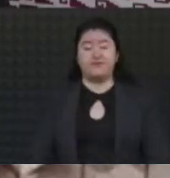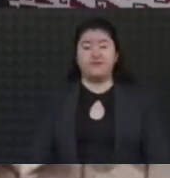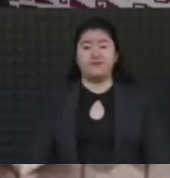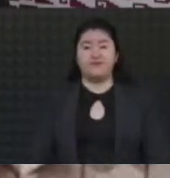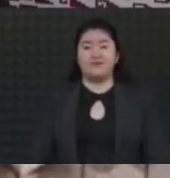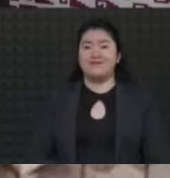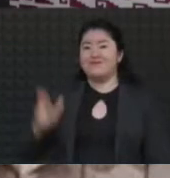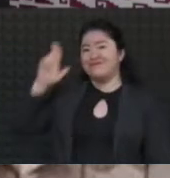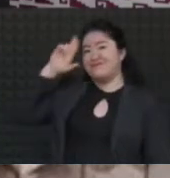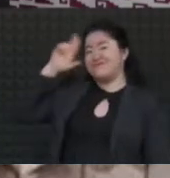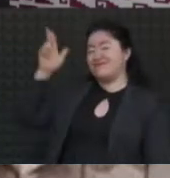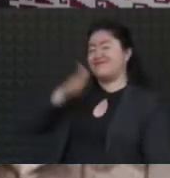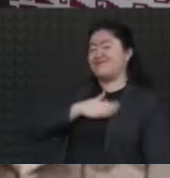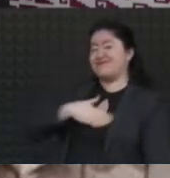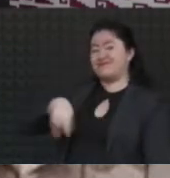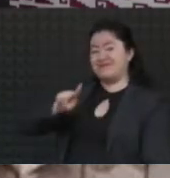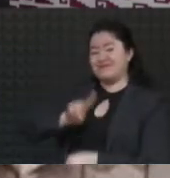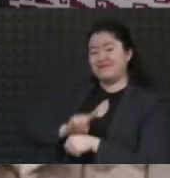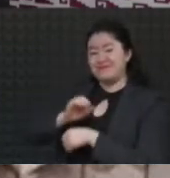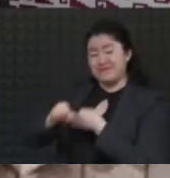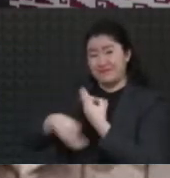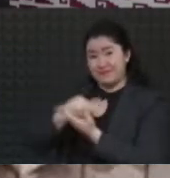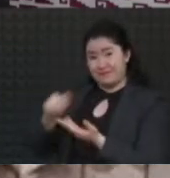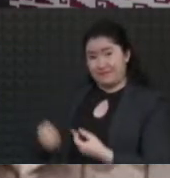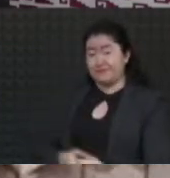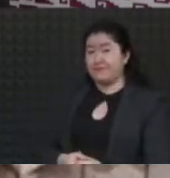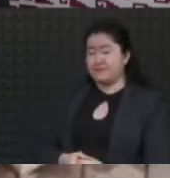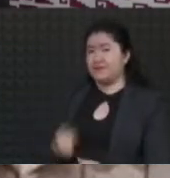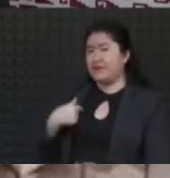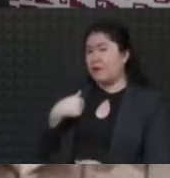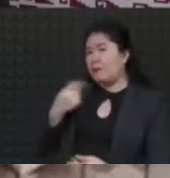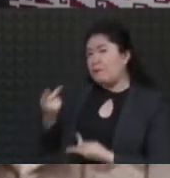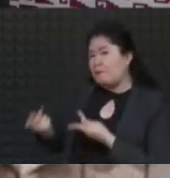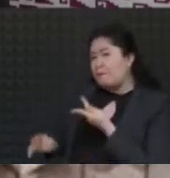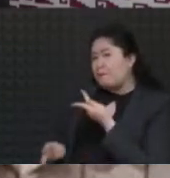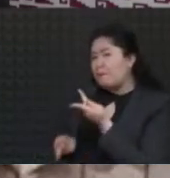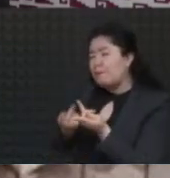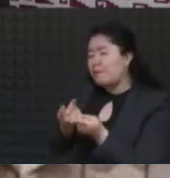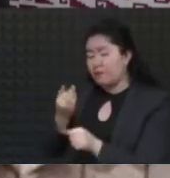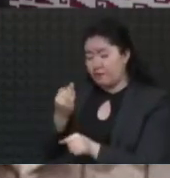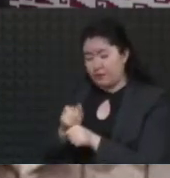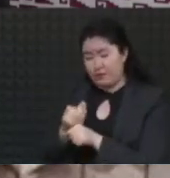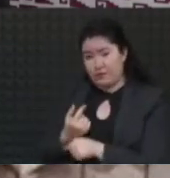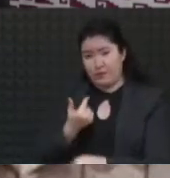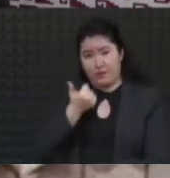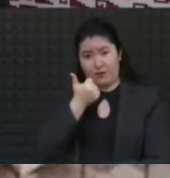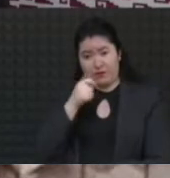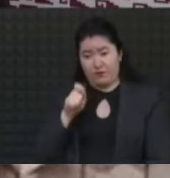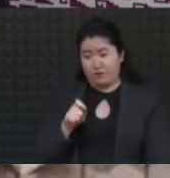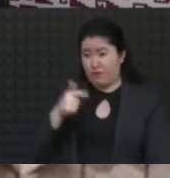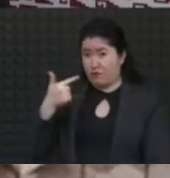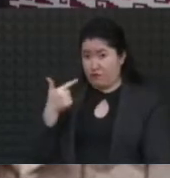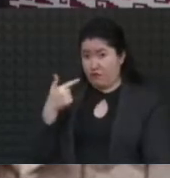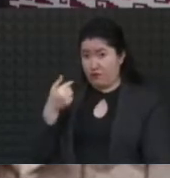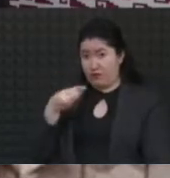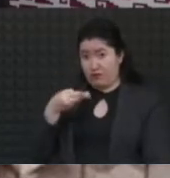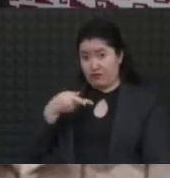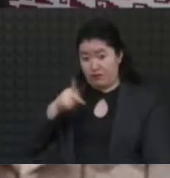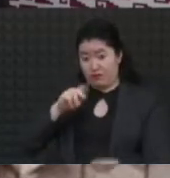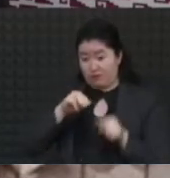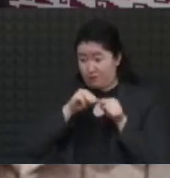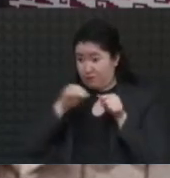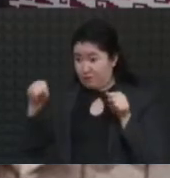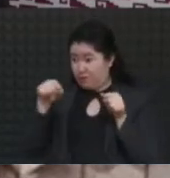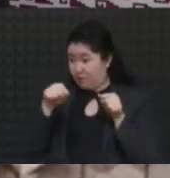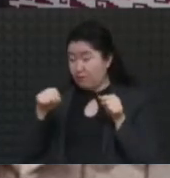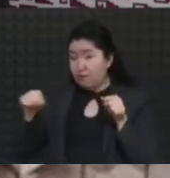Hola, buenos días a todos. Me gustaría primero preguntarle, en estos 6.7 kilómetros de